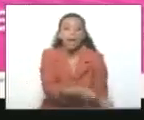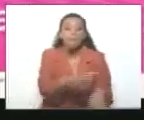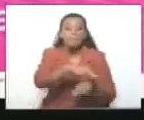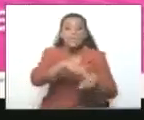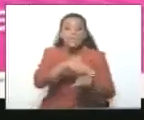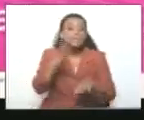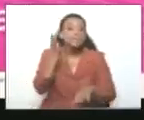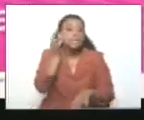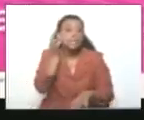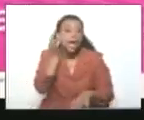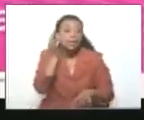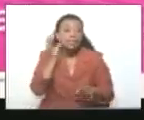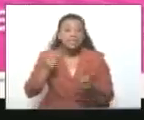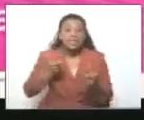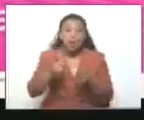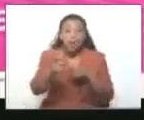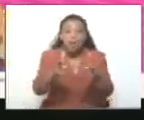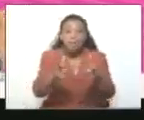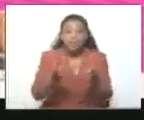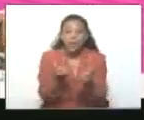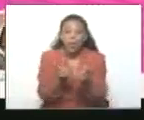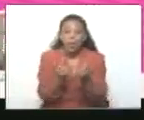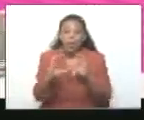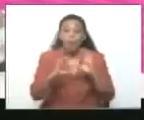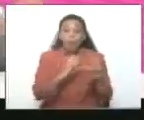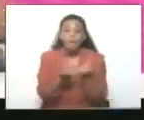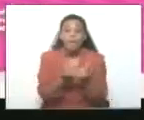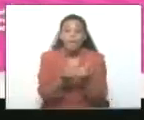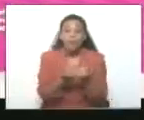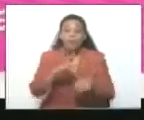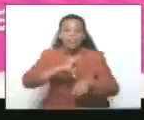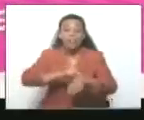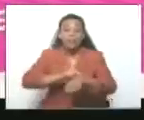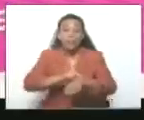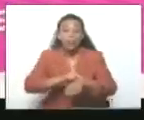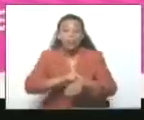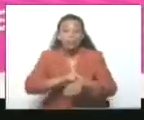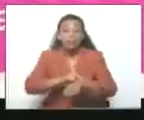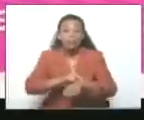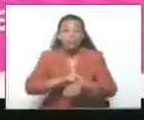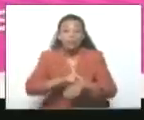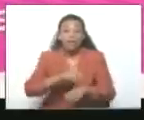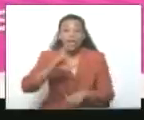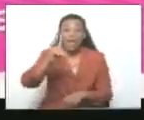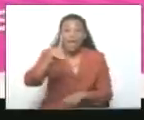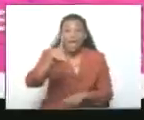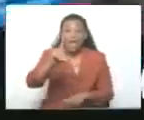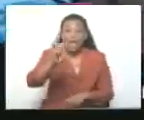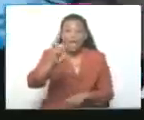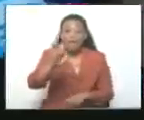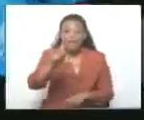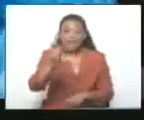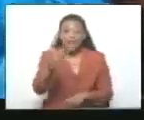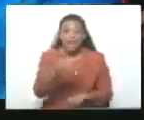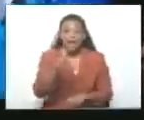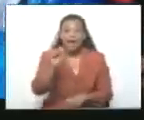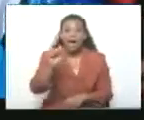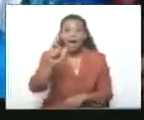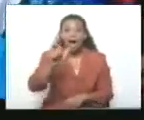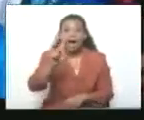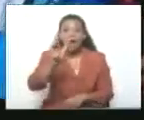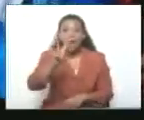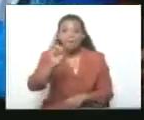ministra de Comercio Nacional a la doctora Delis Álvarez, presente.